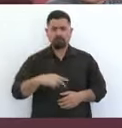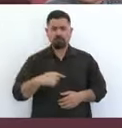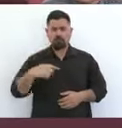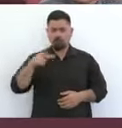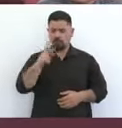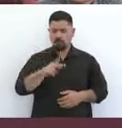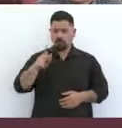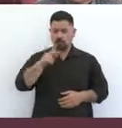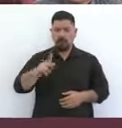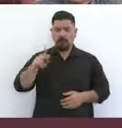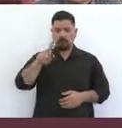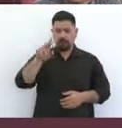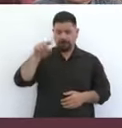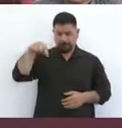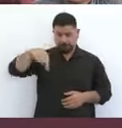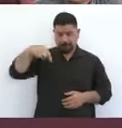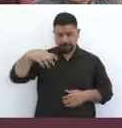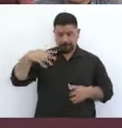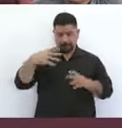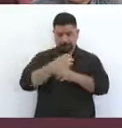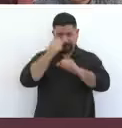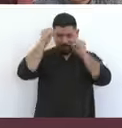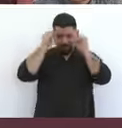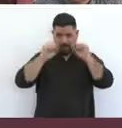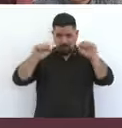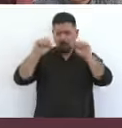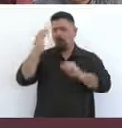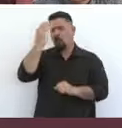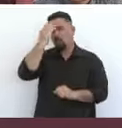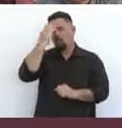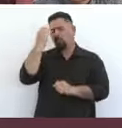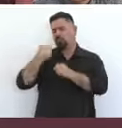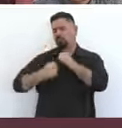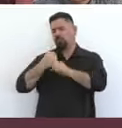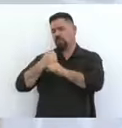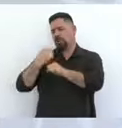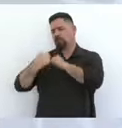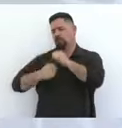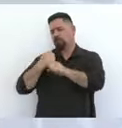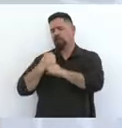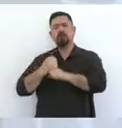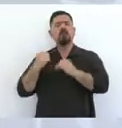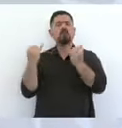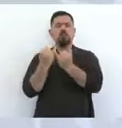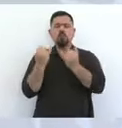Zaguaripa desde hace varios años, como conozco todos los municipios del